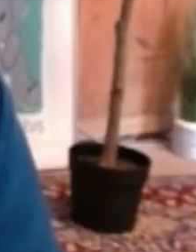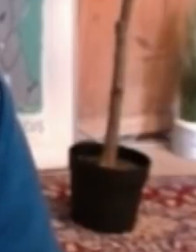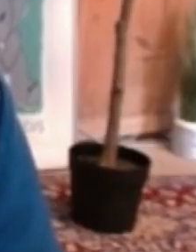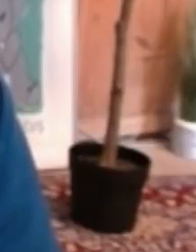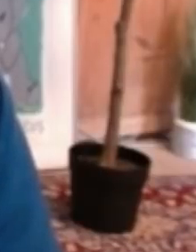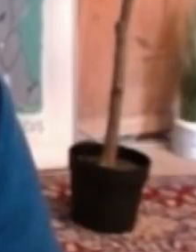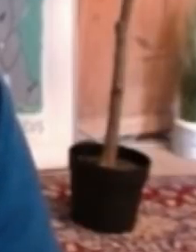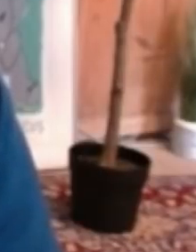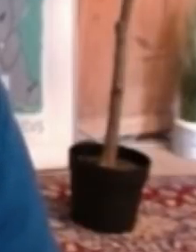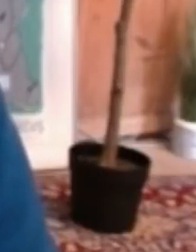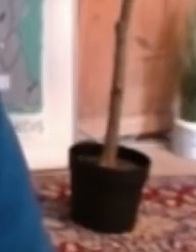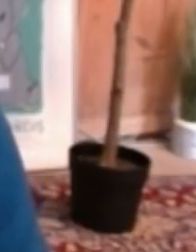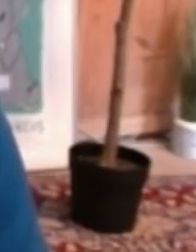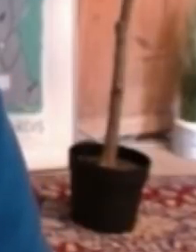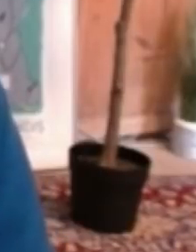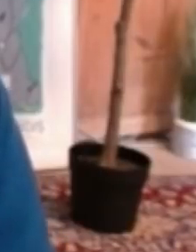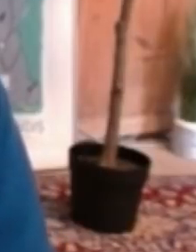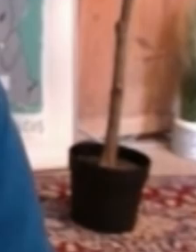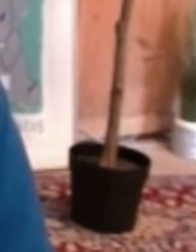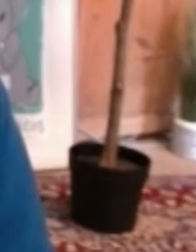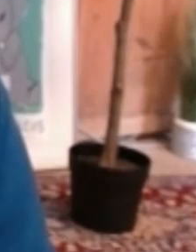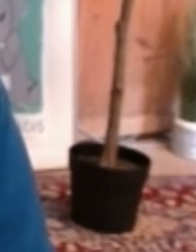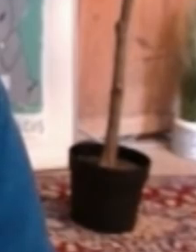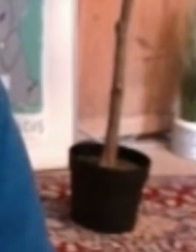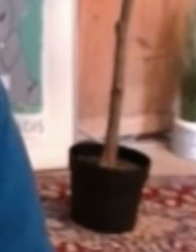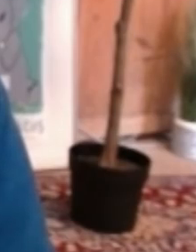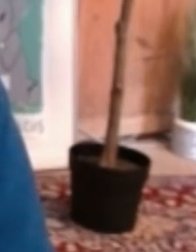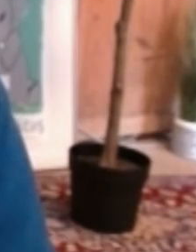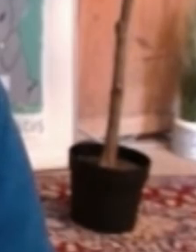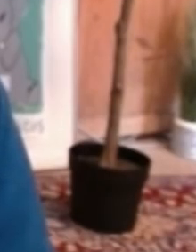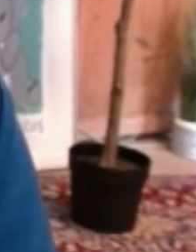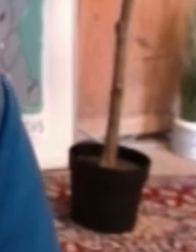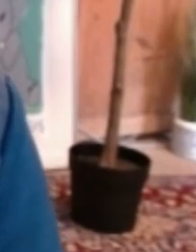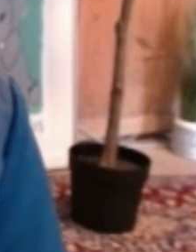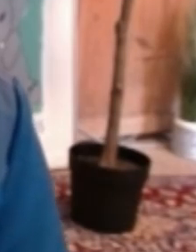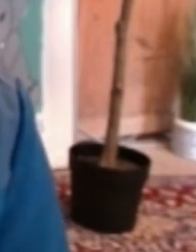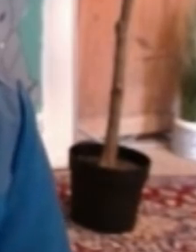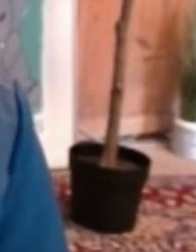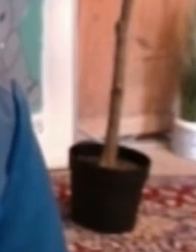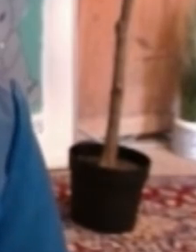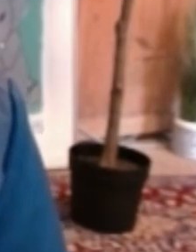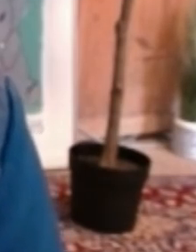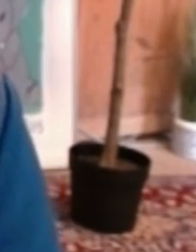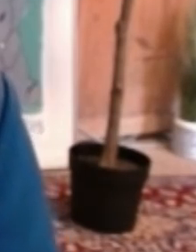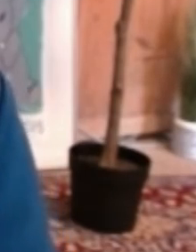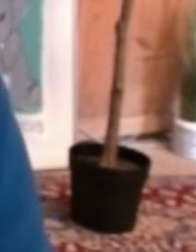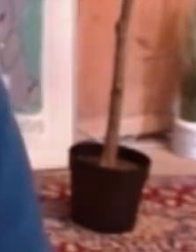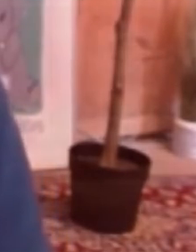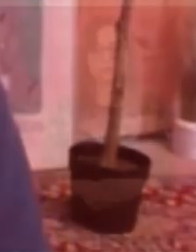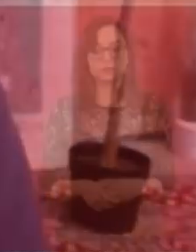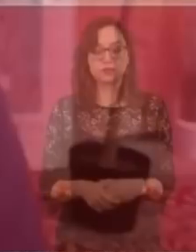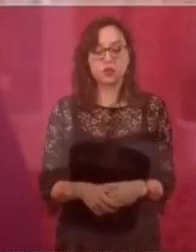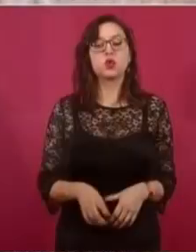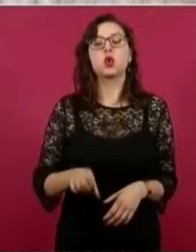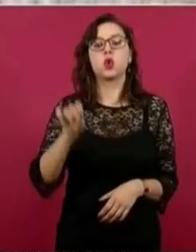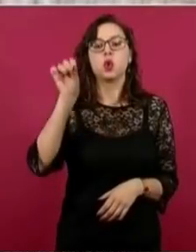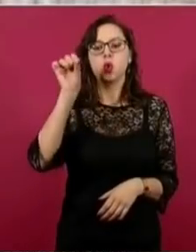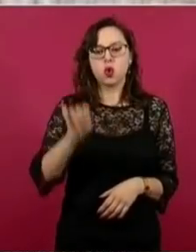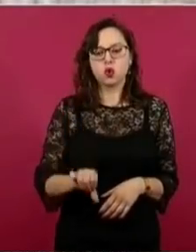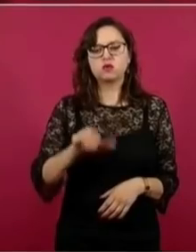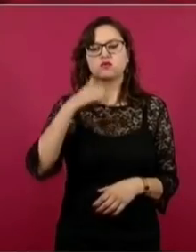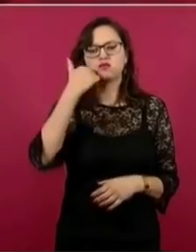los seris, con los yaquis, con las distintas comunidades, los pueblos, las naciones indígenas, si le llaman en Sonora,